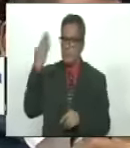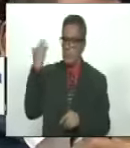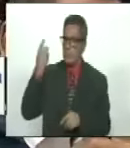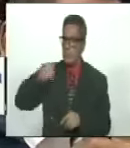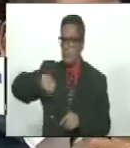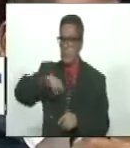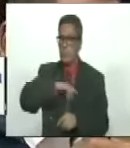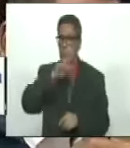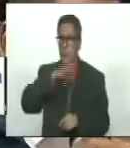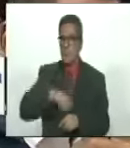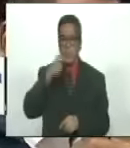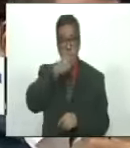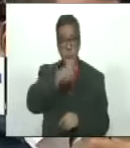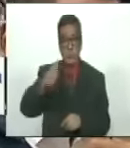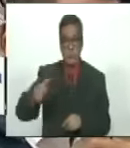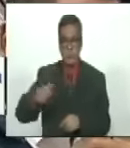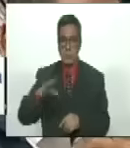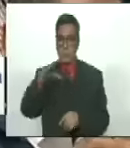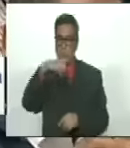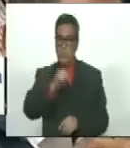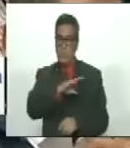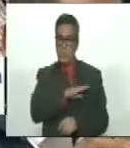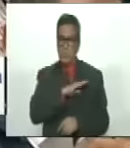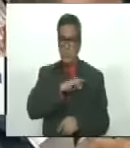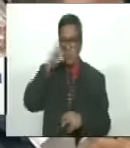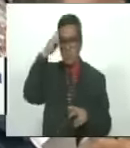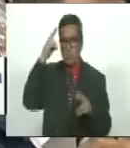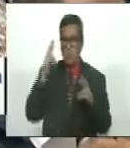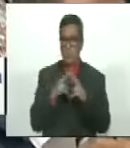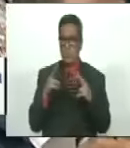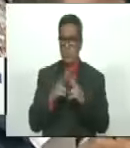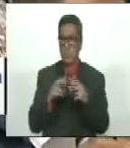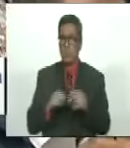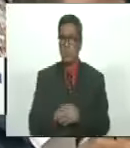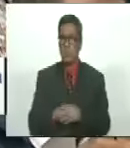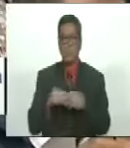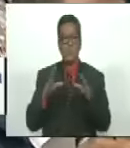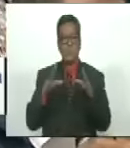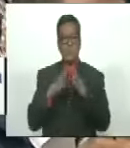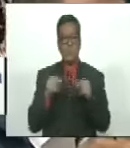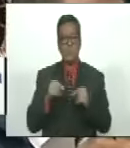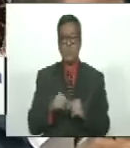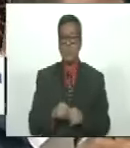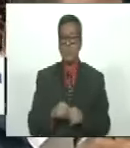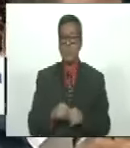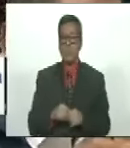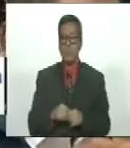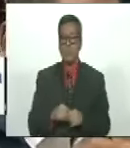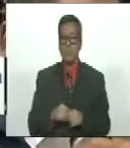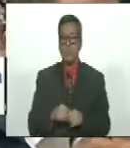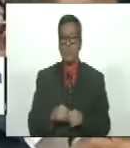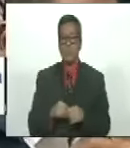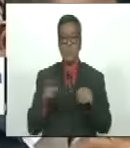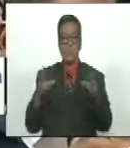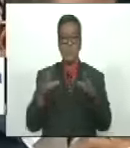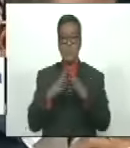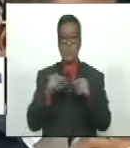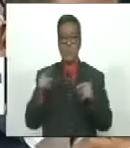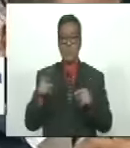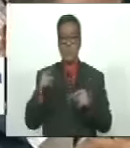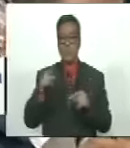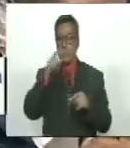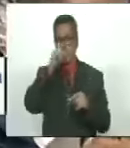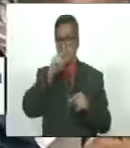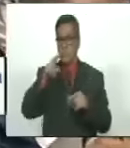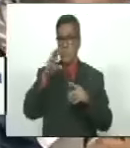nuestra historia, el pueblo se ha apoderado de ese conocimiento. En todos los niveles y en todas las